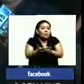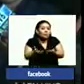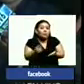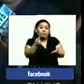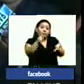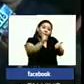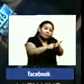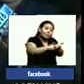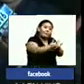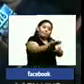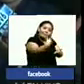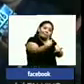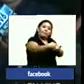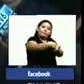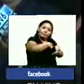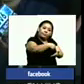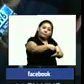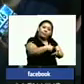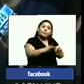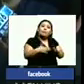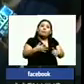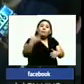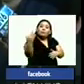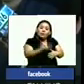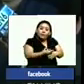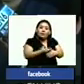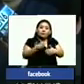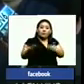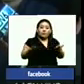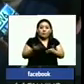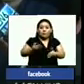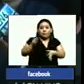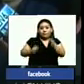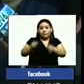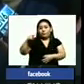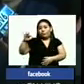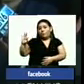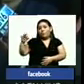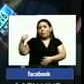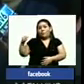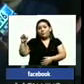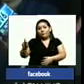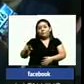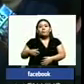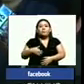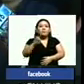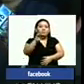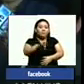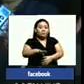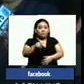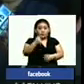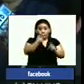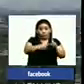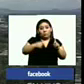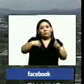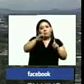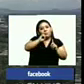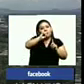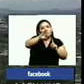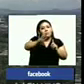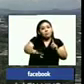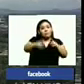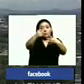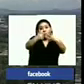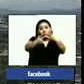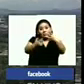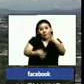cobro, digamos, tiene que ejecutarla la Fiscalía General de la República. De acuerdo al ministro Nelson Fuentes, la ley